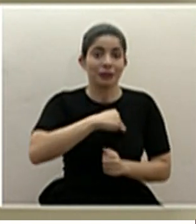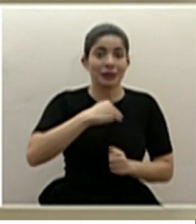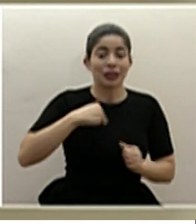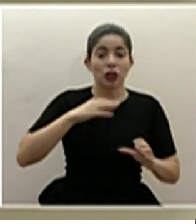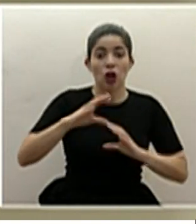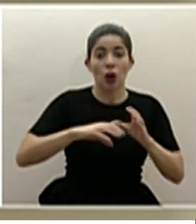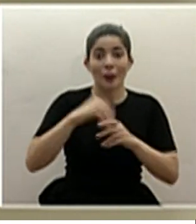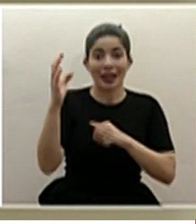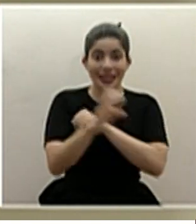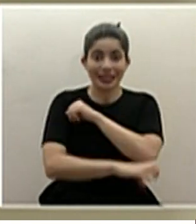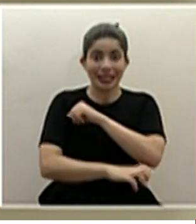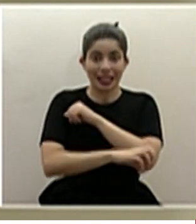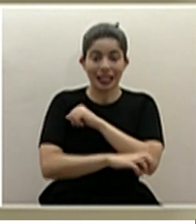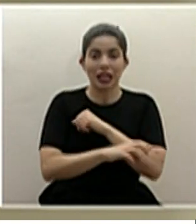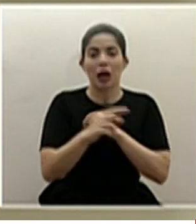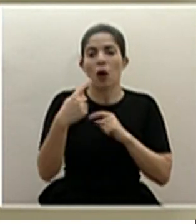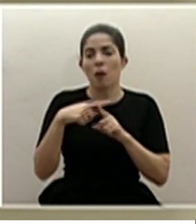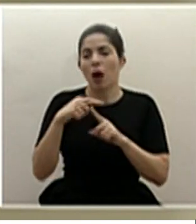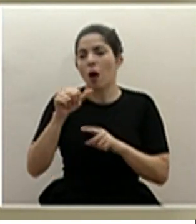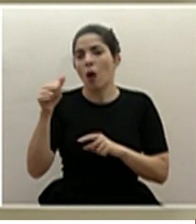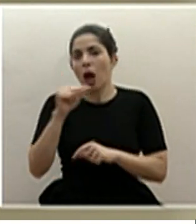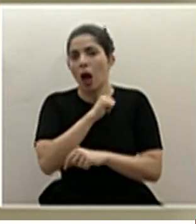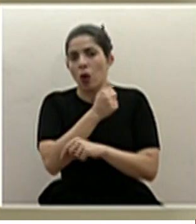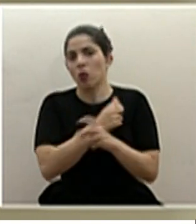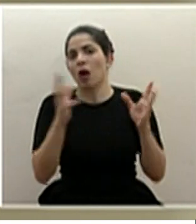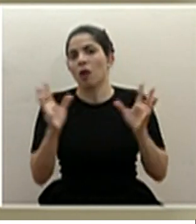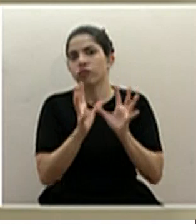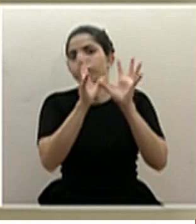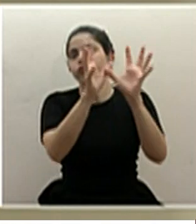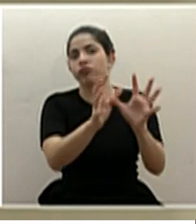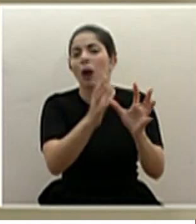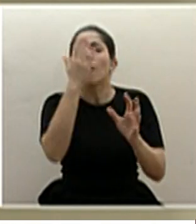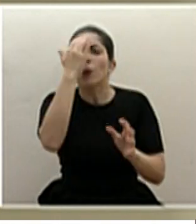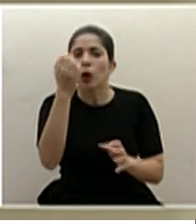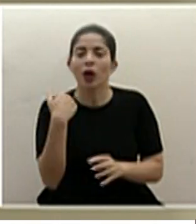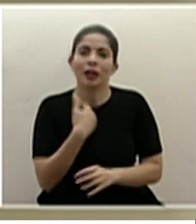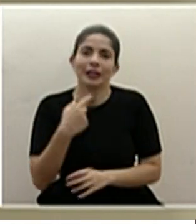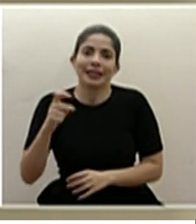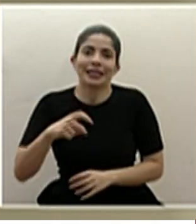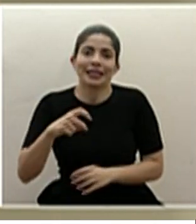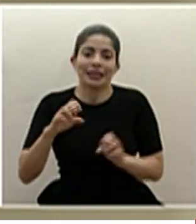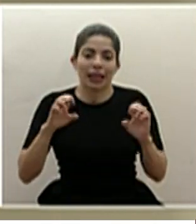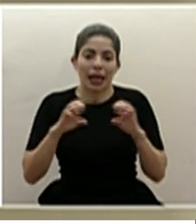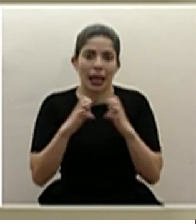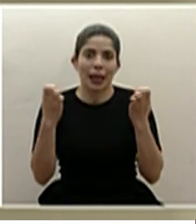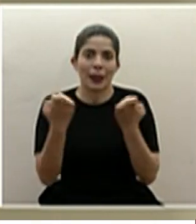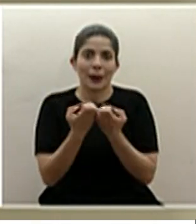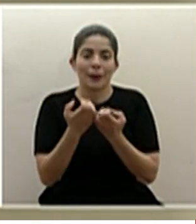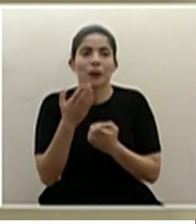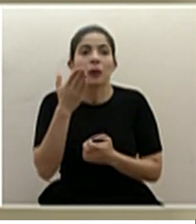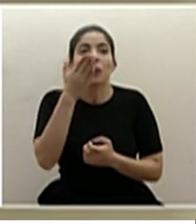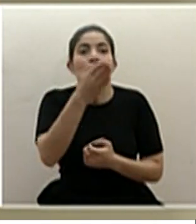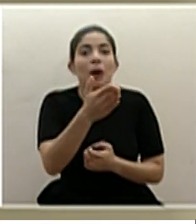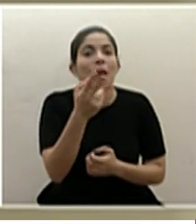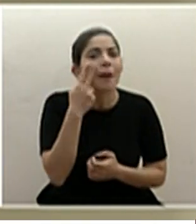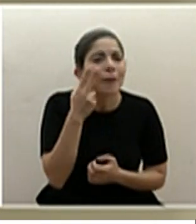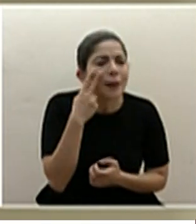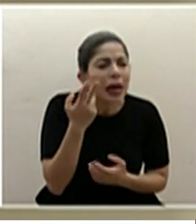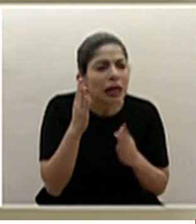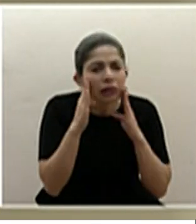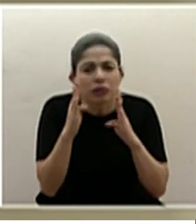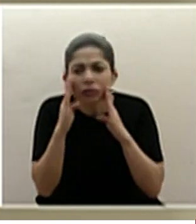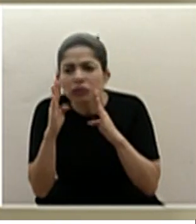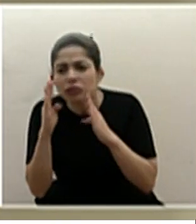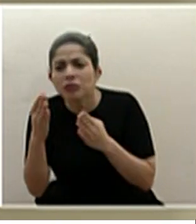Comercio Exterior y con otras autoridades, porque nosotros necesitábamos como equipo pues estar viendo y cubriendo